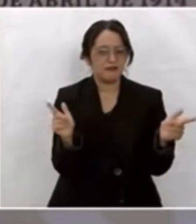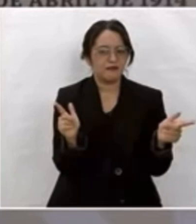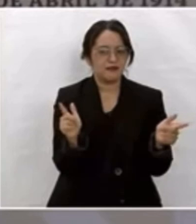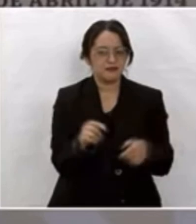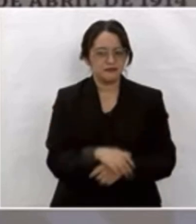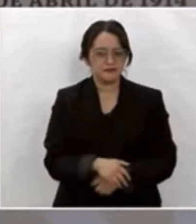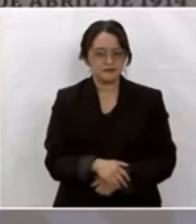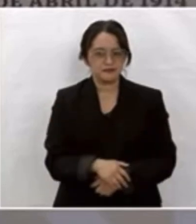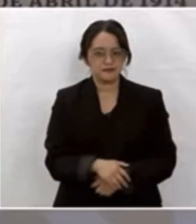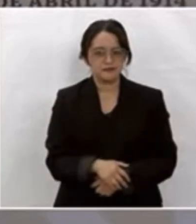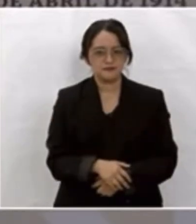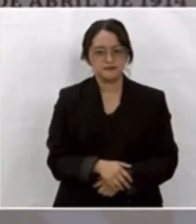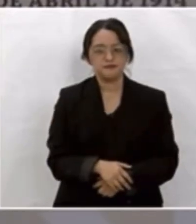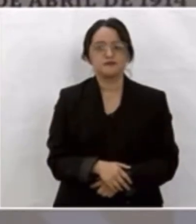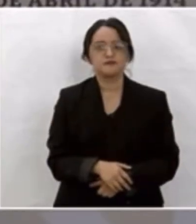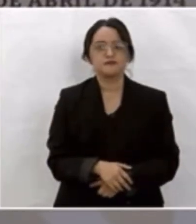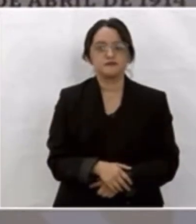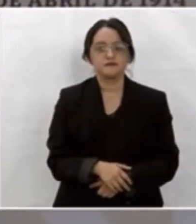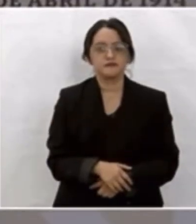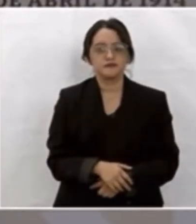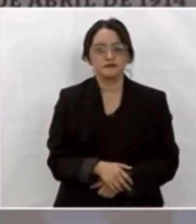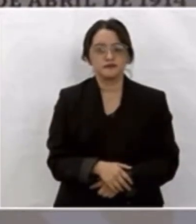Hace poco,